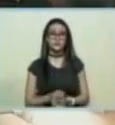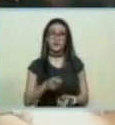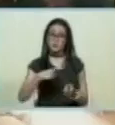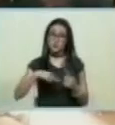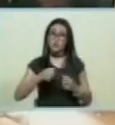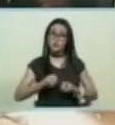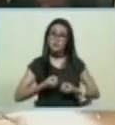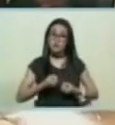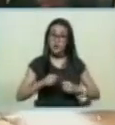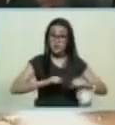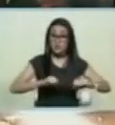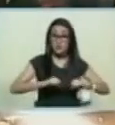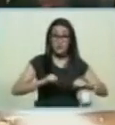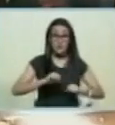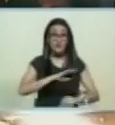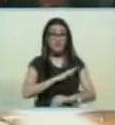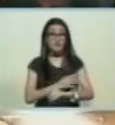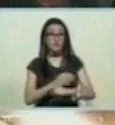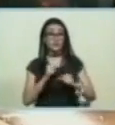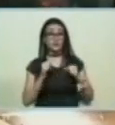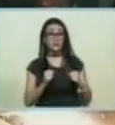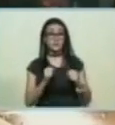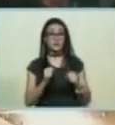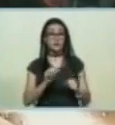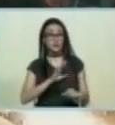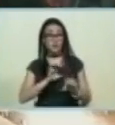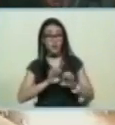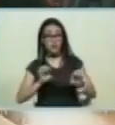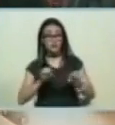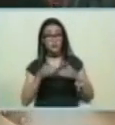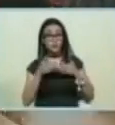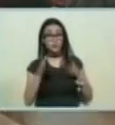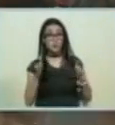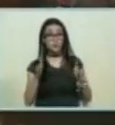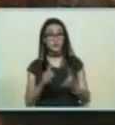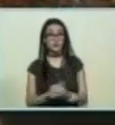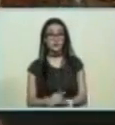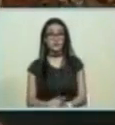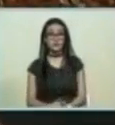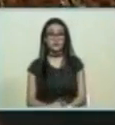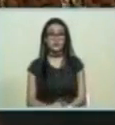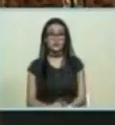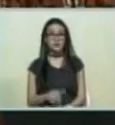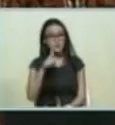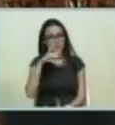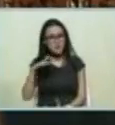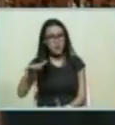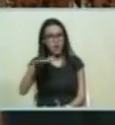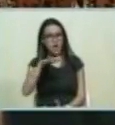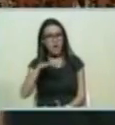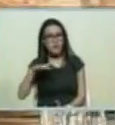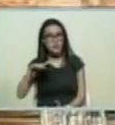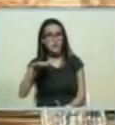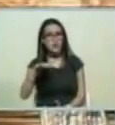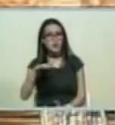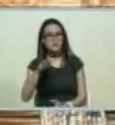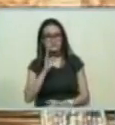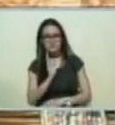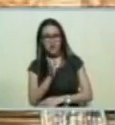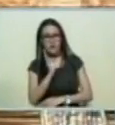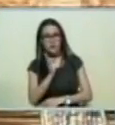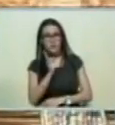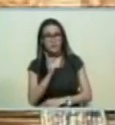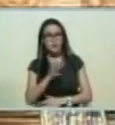mantener el ritmo de fortalecimiento de la educación pública. Los pueblos caminan hacia su